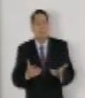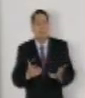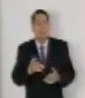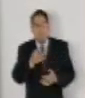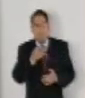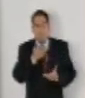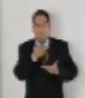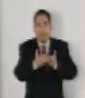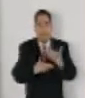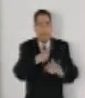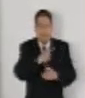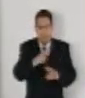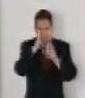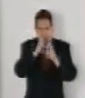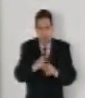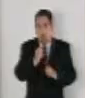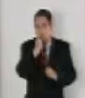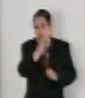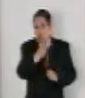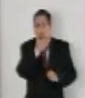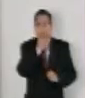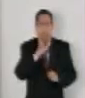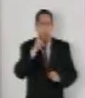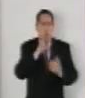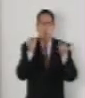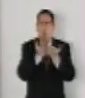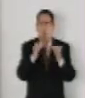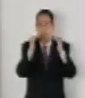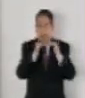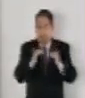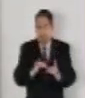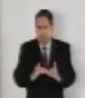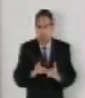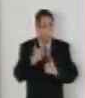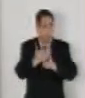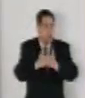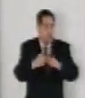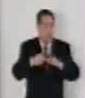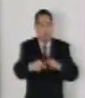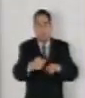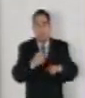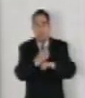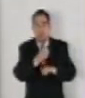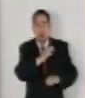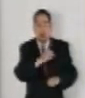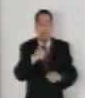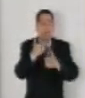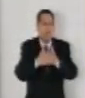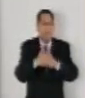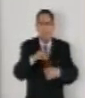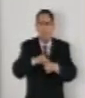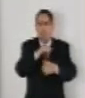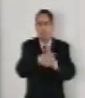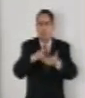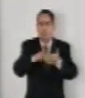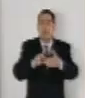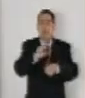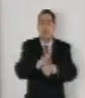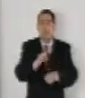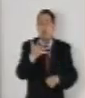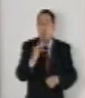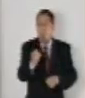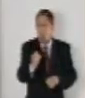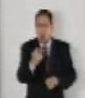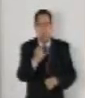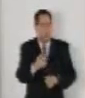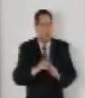se respete este tema paritario en los estados que tienen elección este próximo 5 de junio. Y el afán